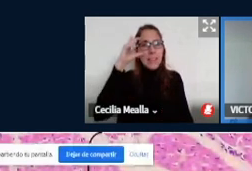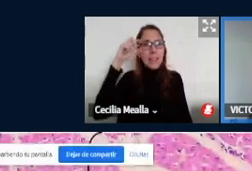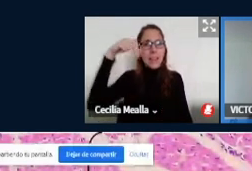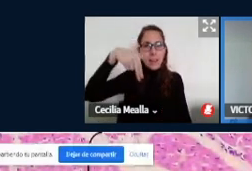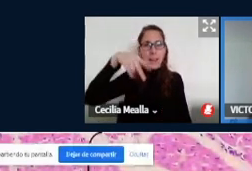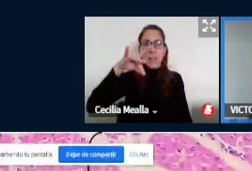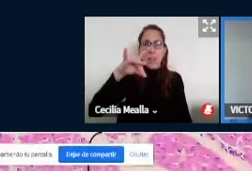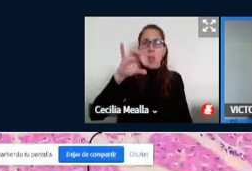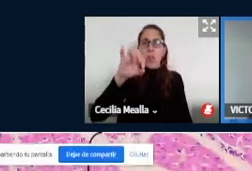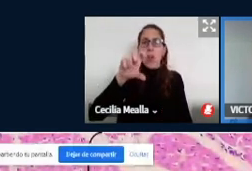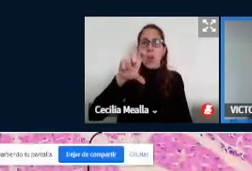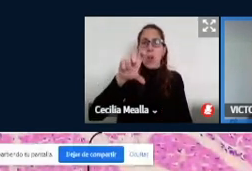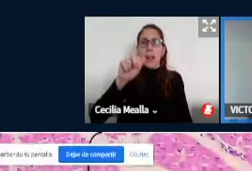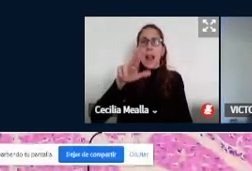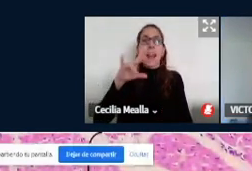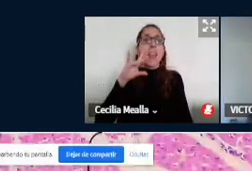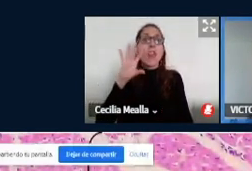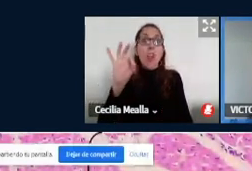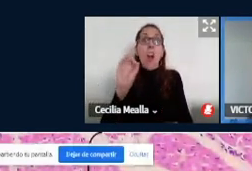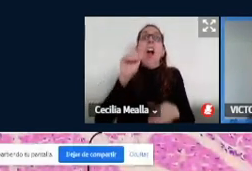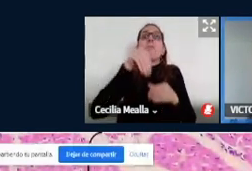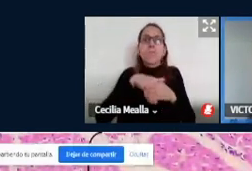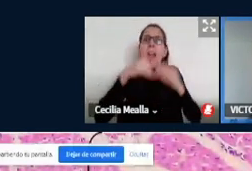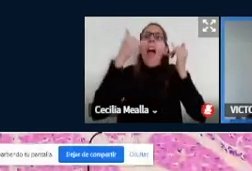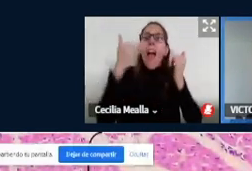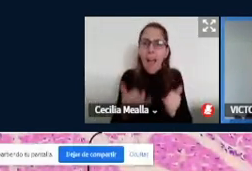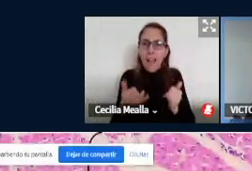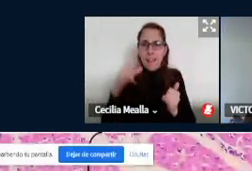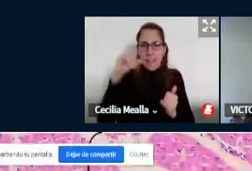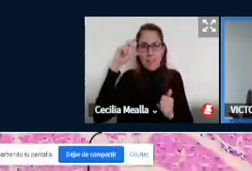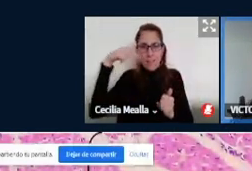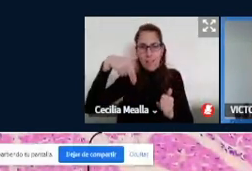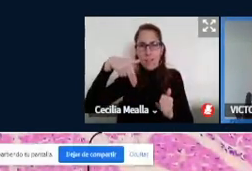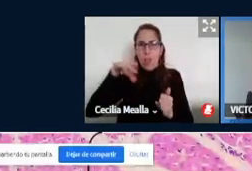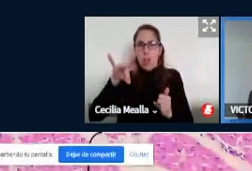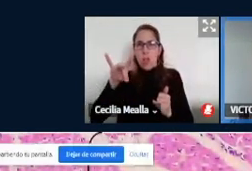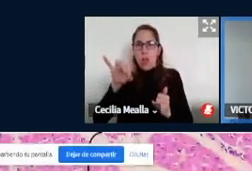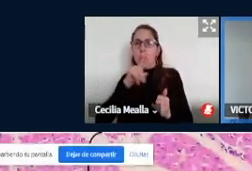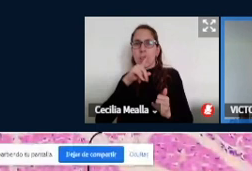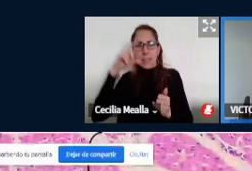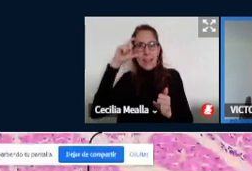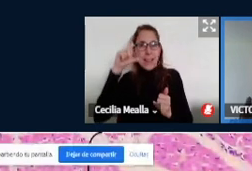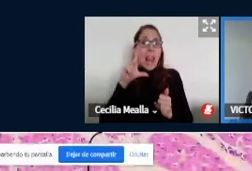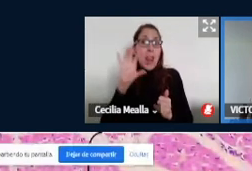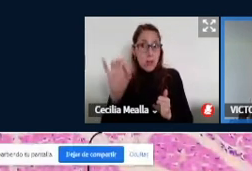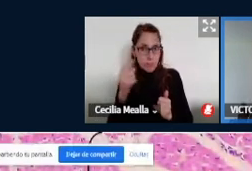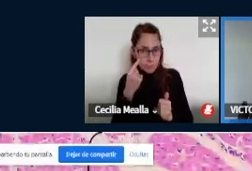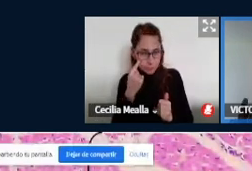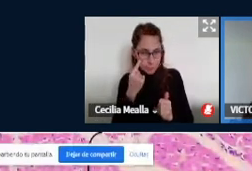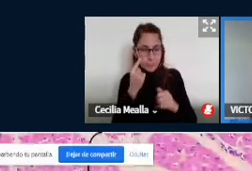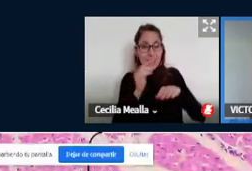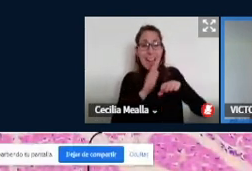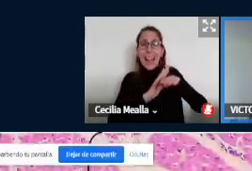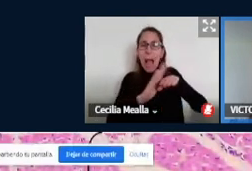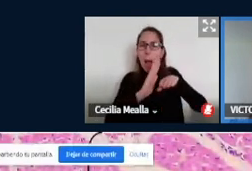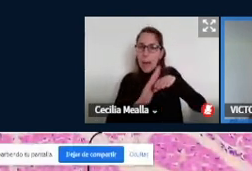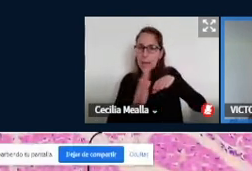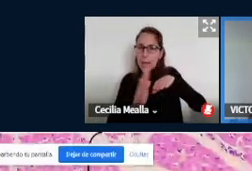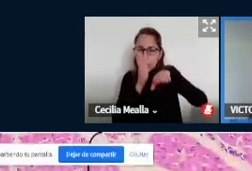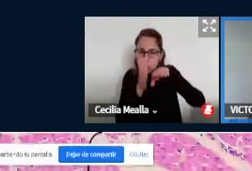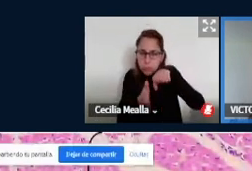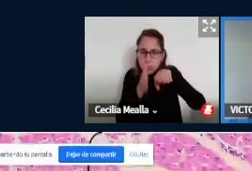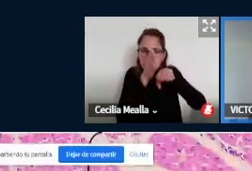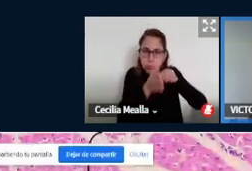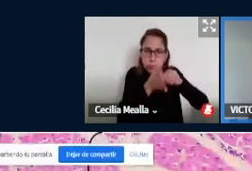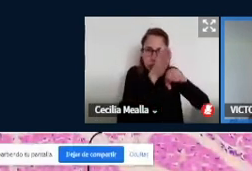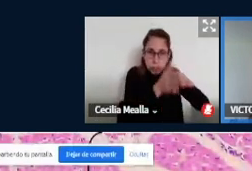Que tiene endotelio. Vuelvo a repetir. La primer túnica o capa que vamos